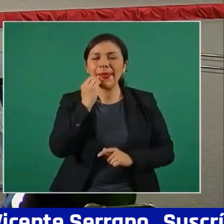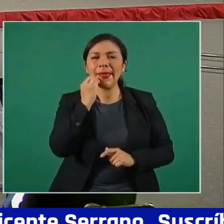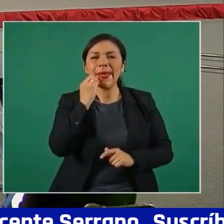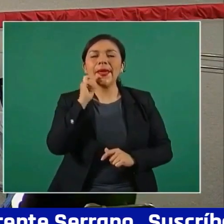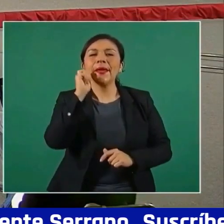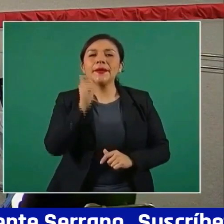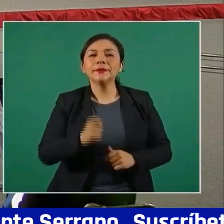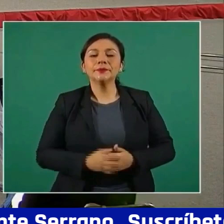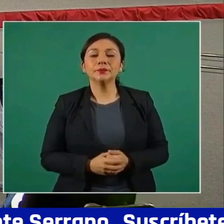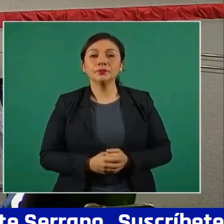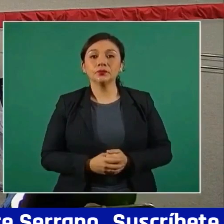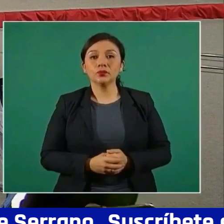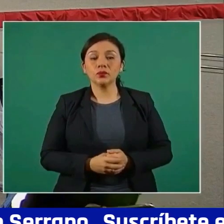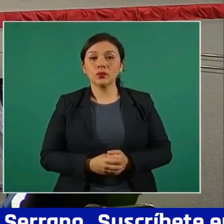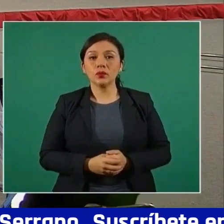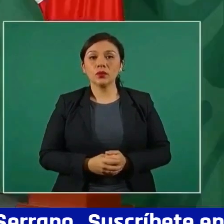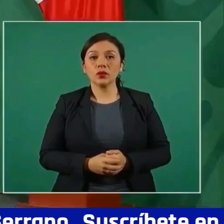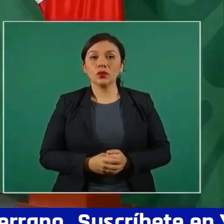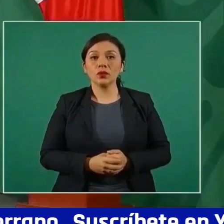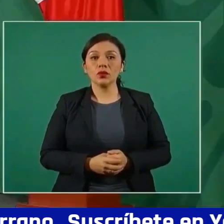de los 200,